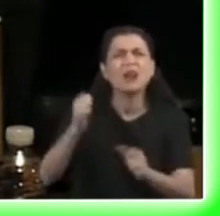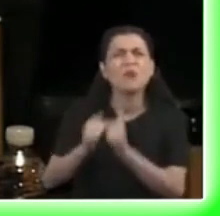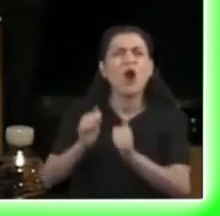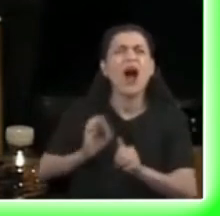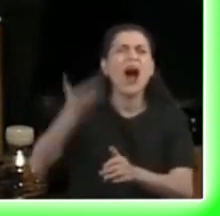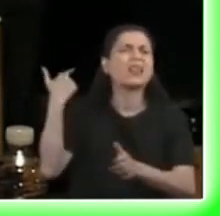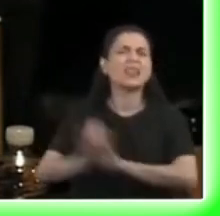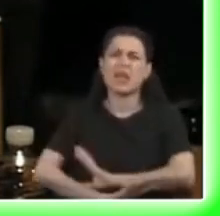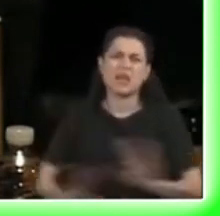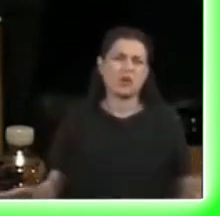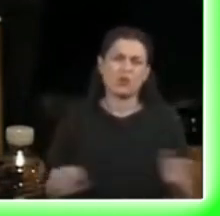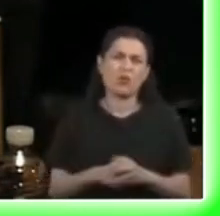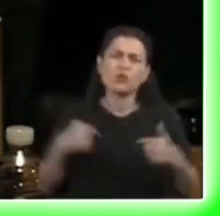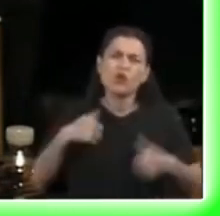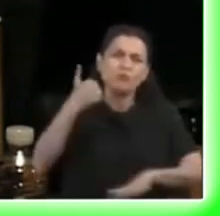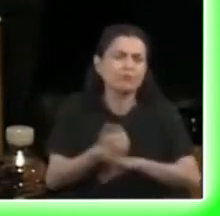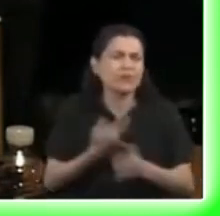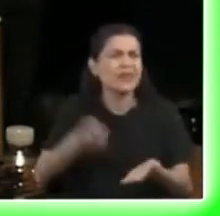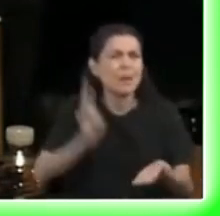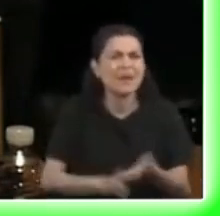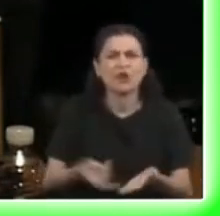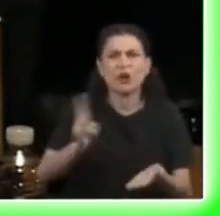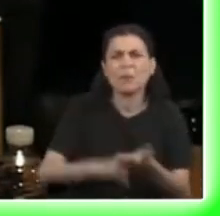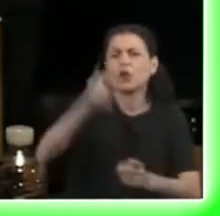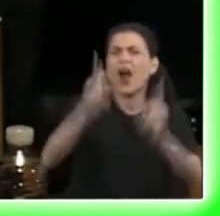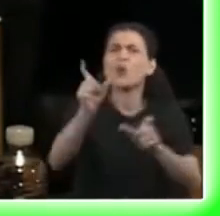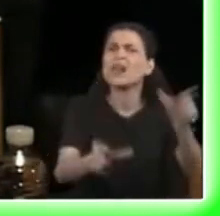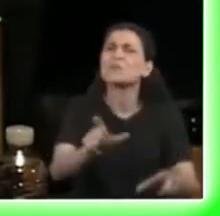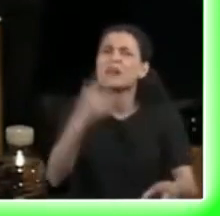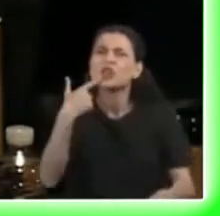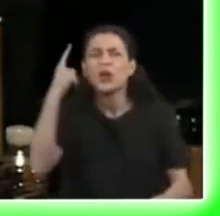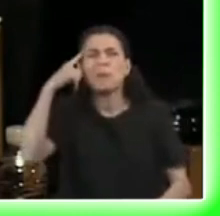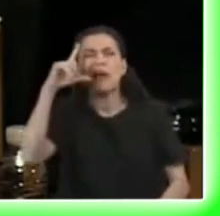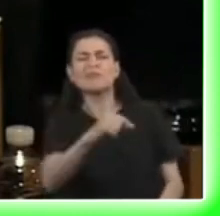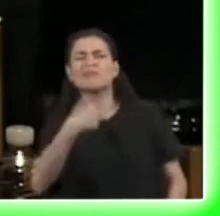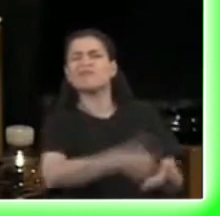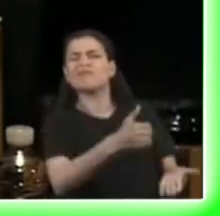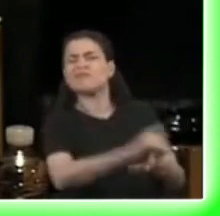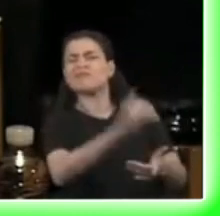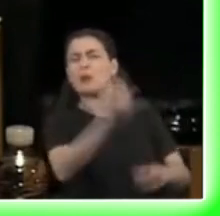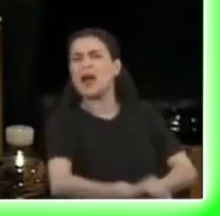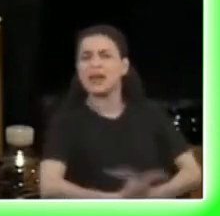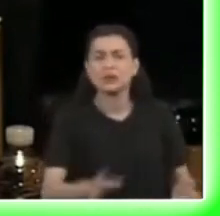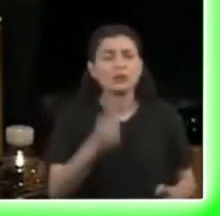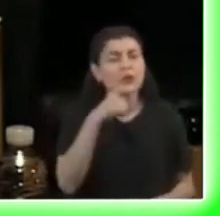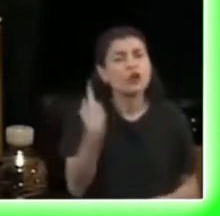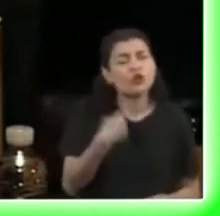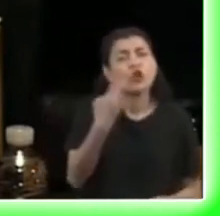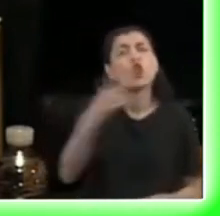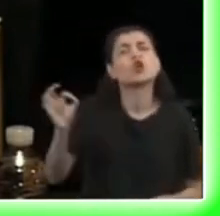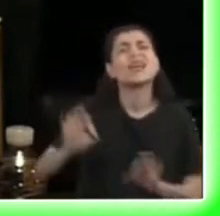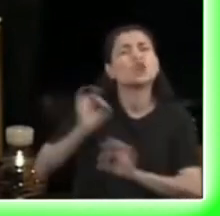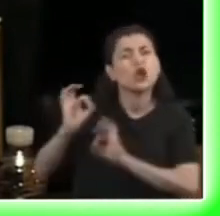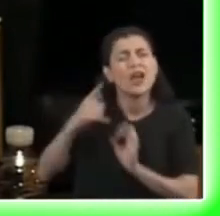Esto hay que repetirlo hasta el hartazgo porque mucha gente lo menosprecia. Los últimos 250 años fuimos testigos de la hazaña